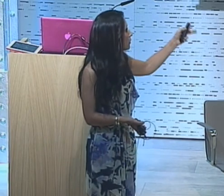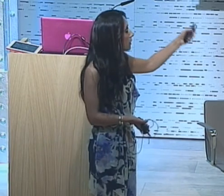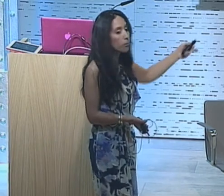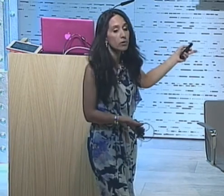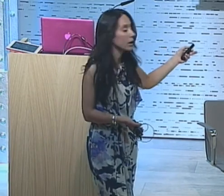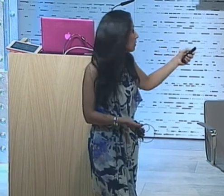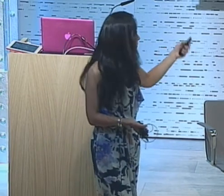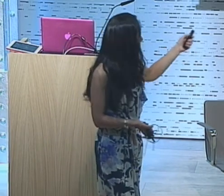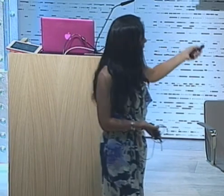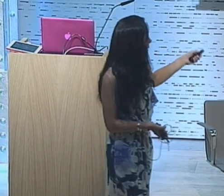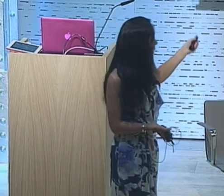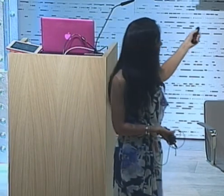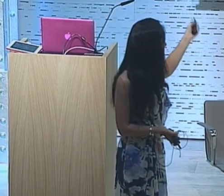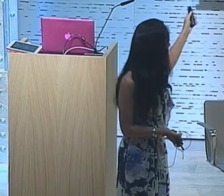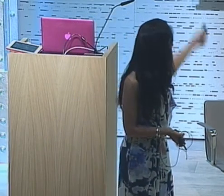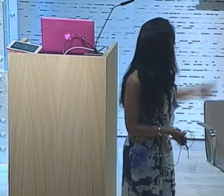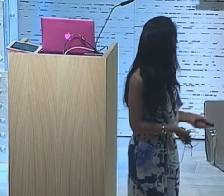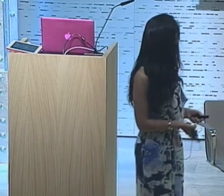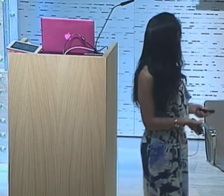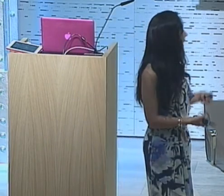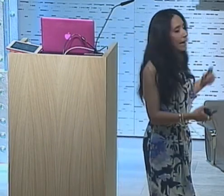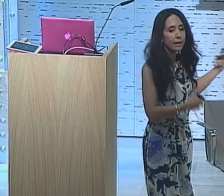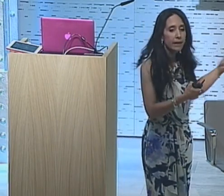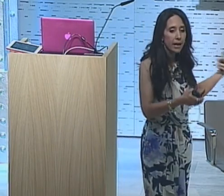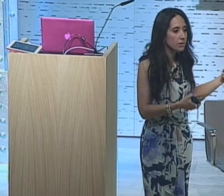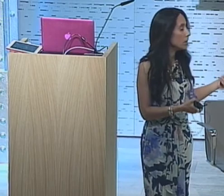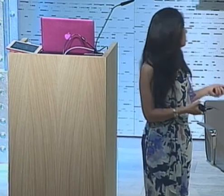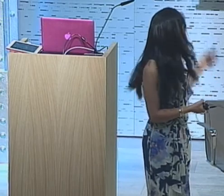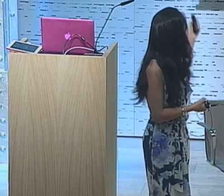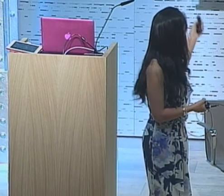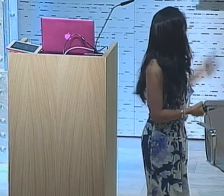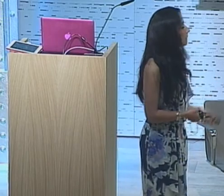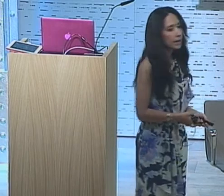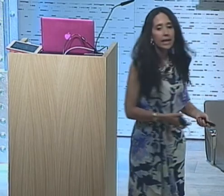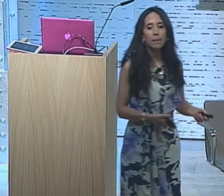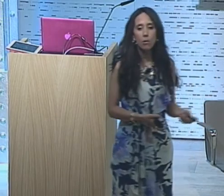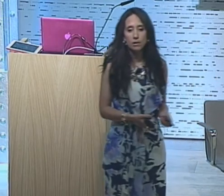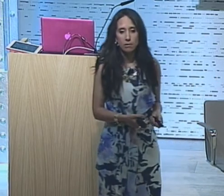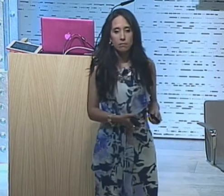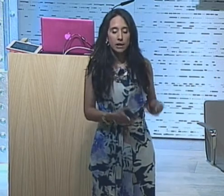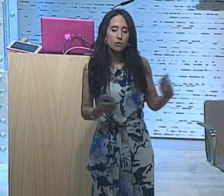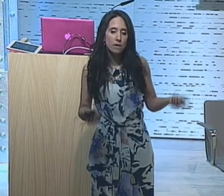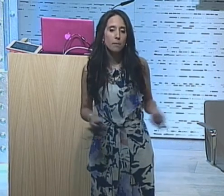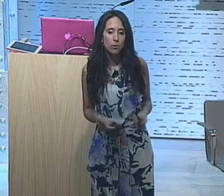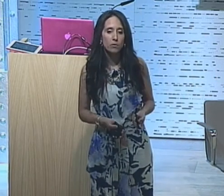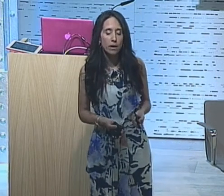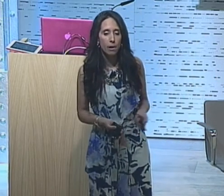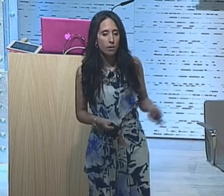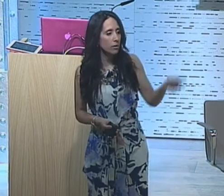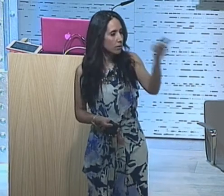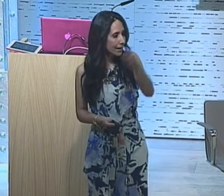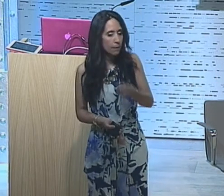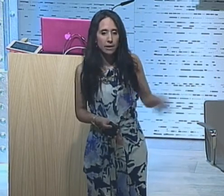planificación, el diseño de proyectos, las herramientas, la ejecución, la interacción y la evaluación. Y entonces se produce